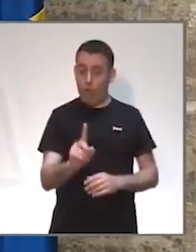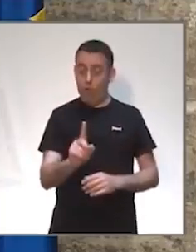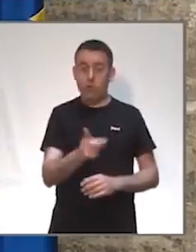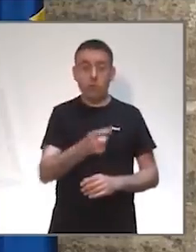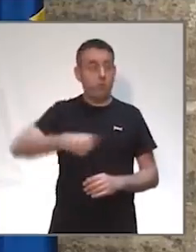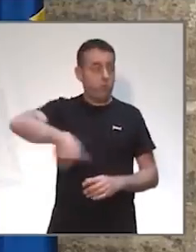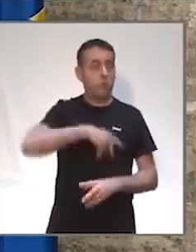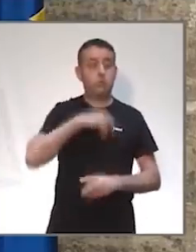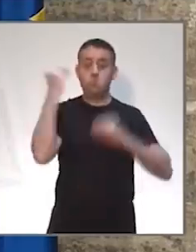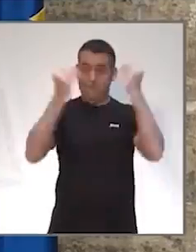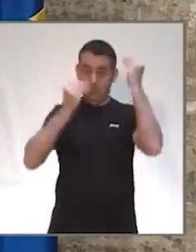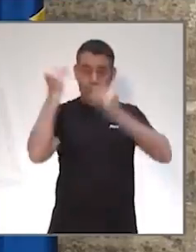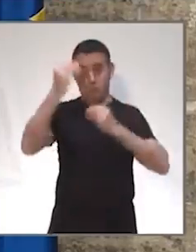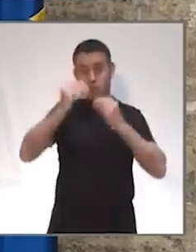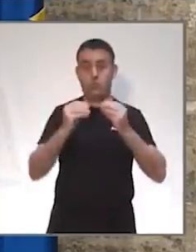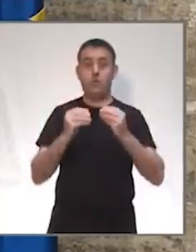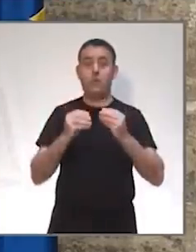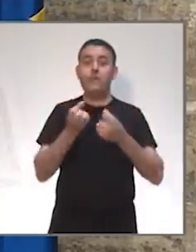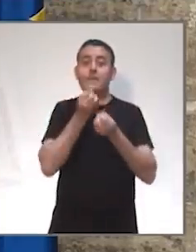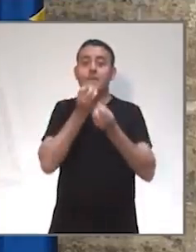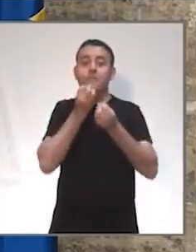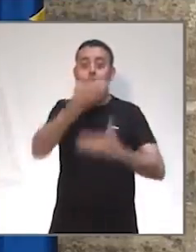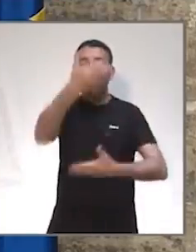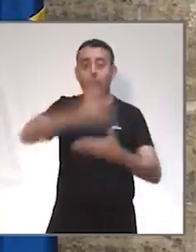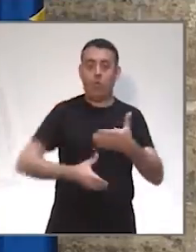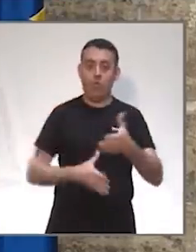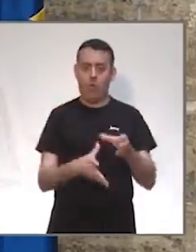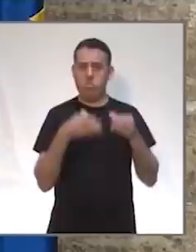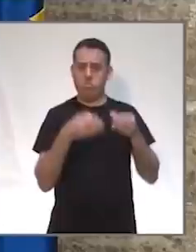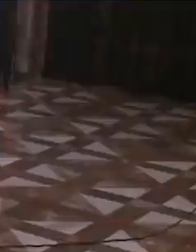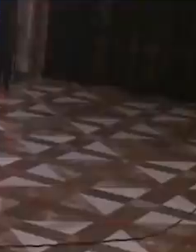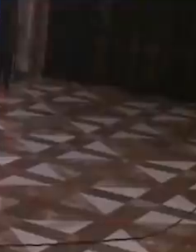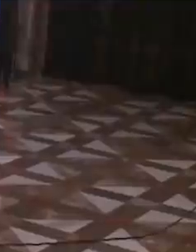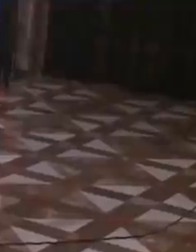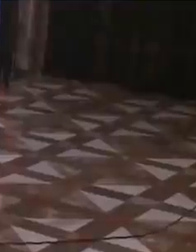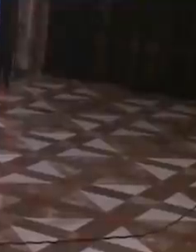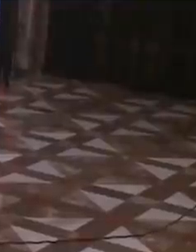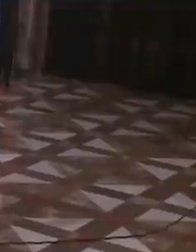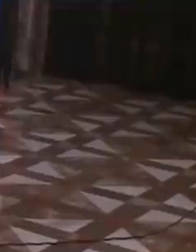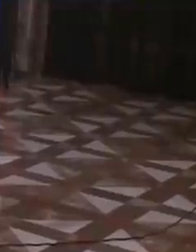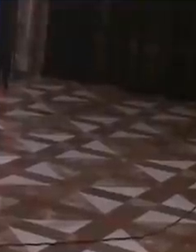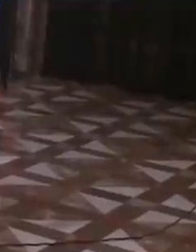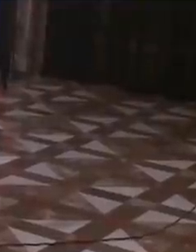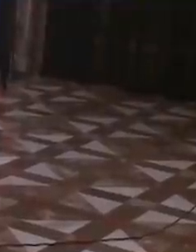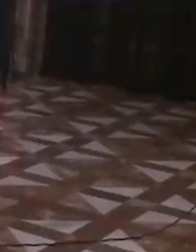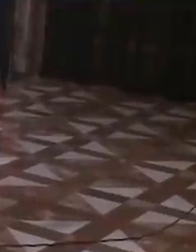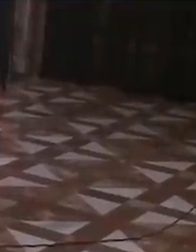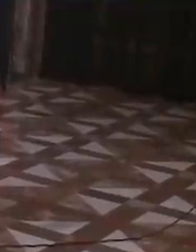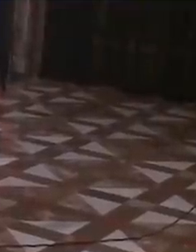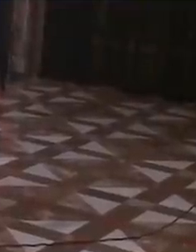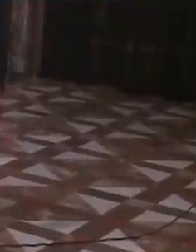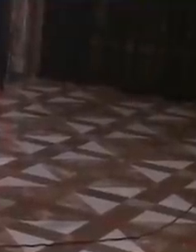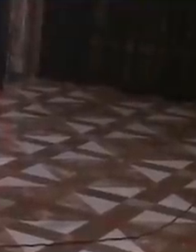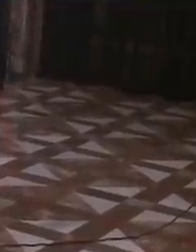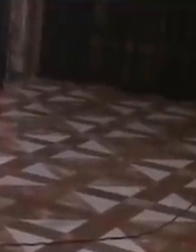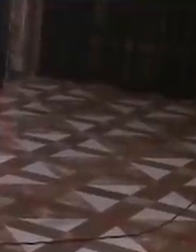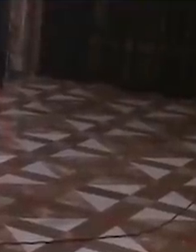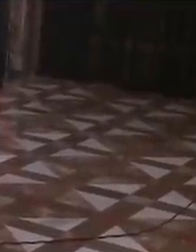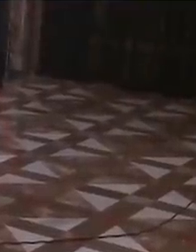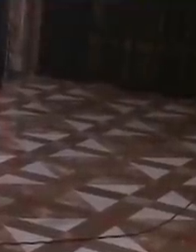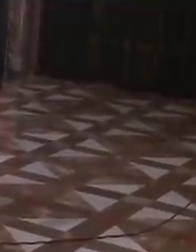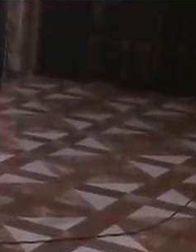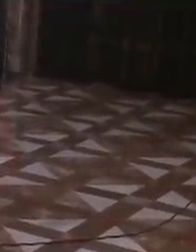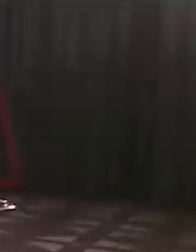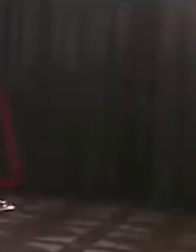400.000 valencianos en ERTE, pero ayer un medio de comunicación indicaba que 311.000 valencianos en ERTE todavía no han